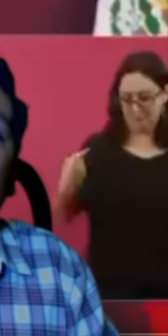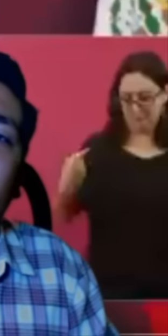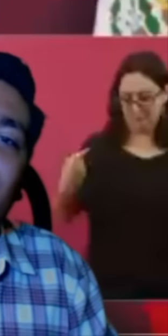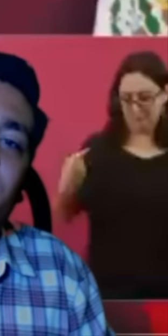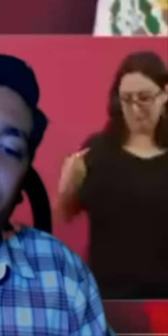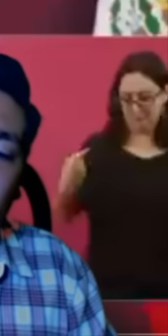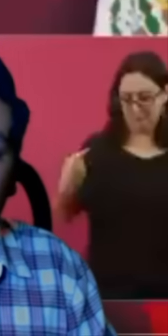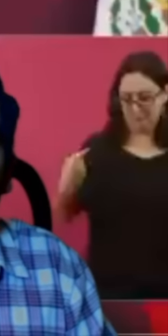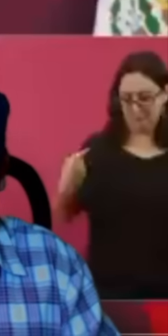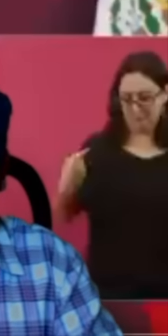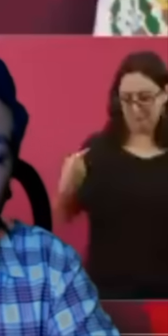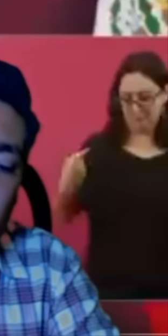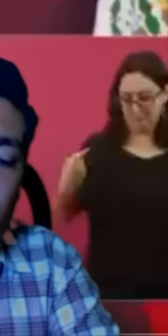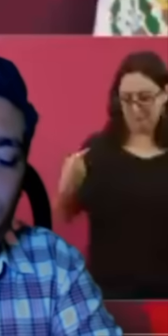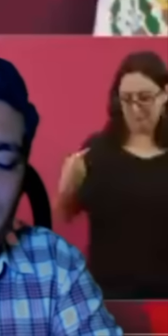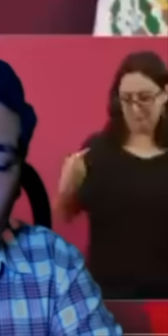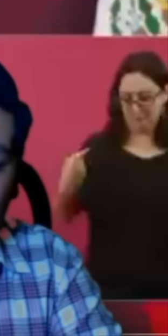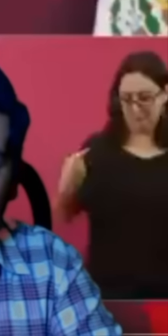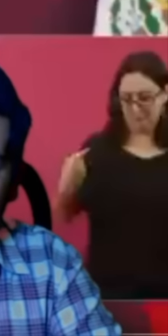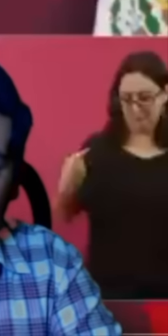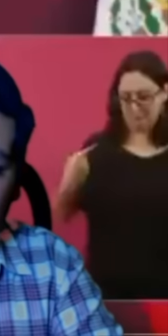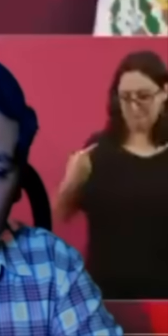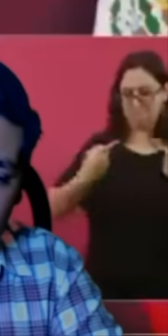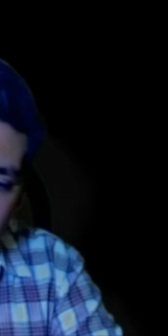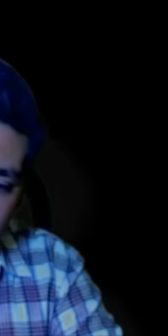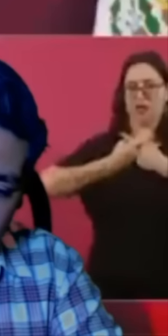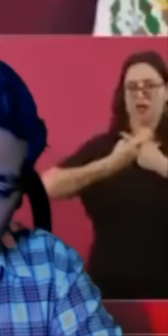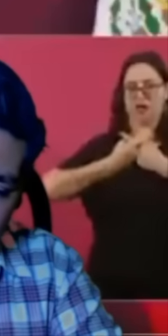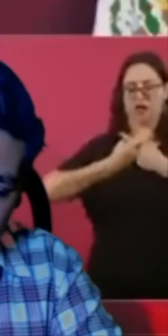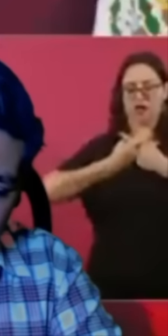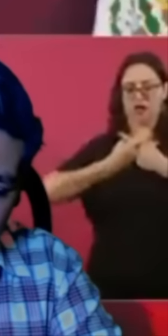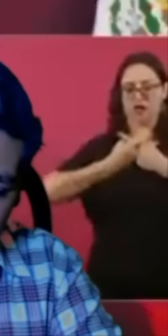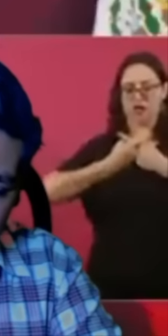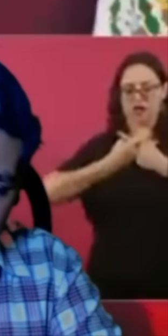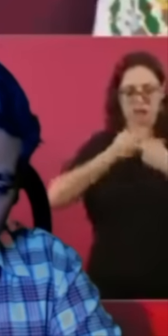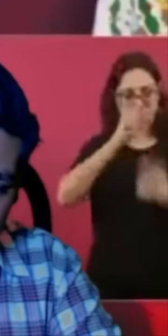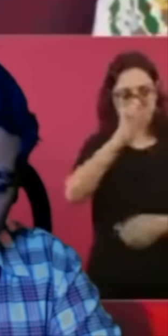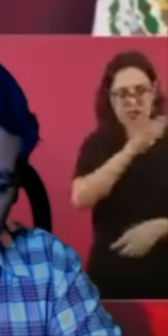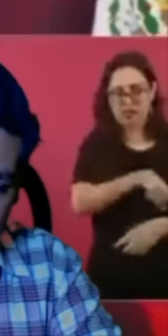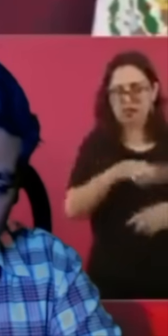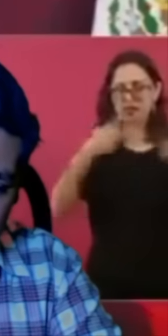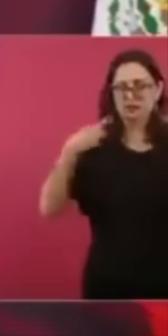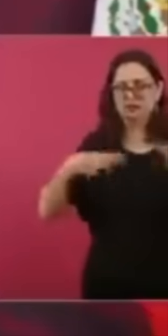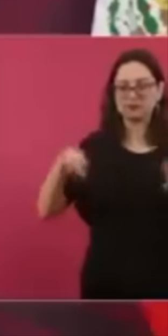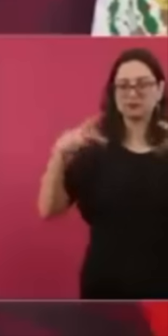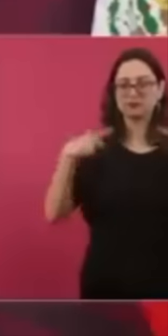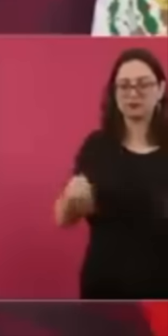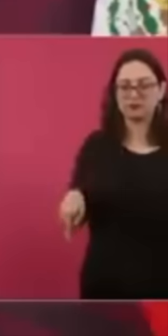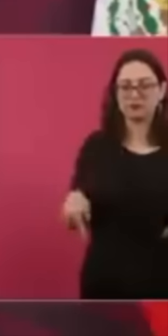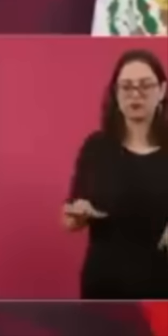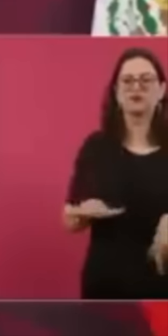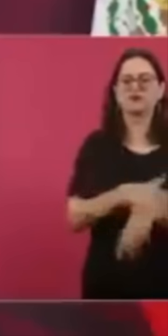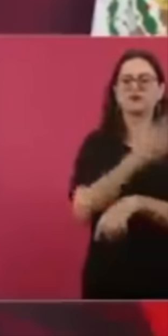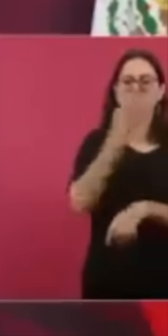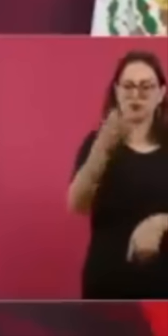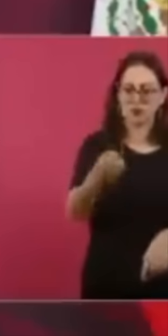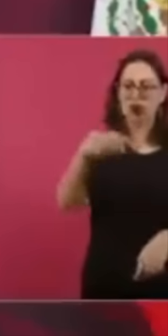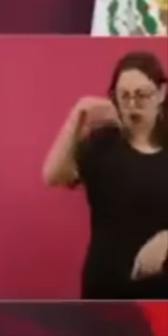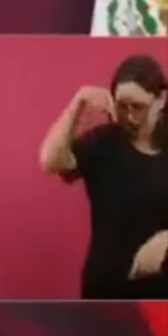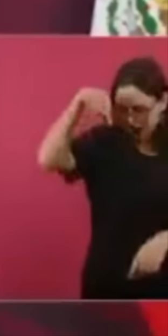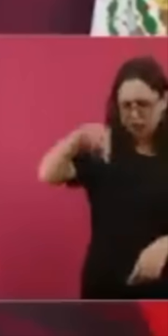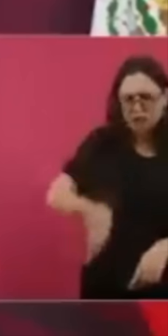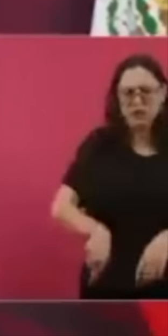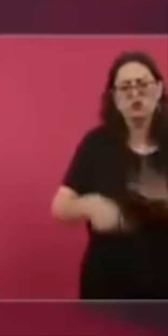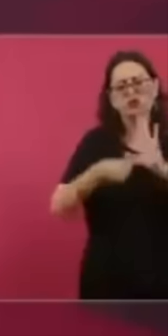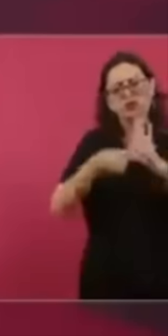de las suyas en perjuicio del pueblo. Veamos el video. Entonces, por eso es esta sección.